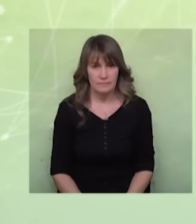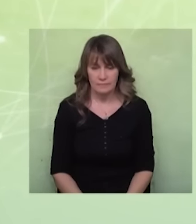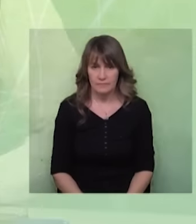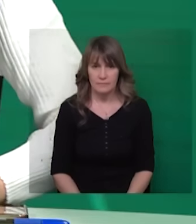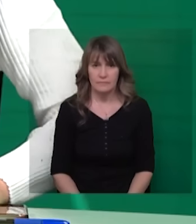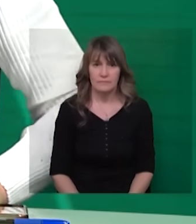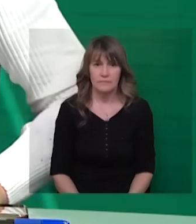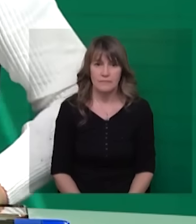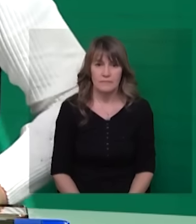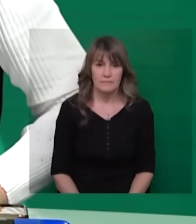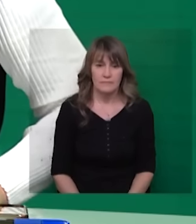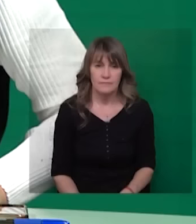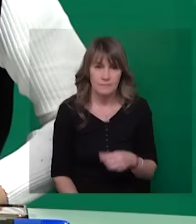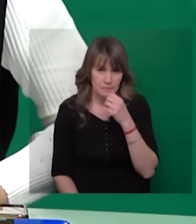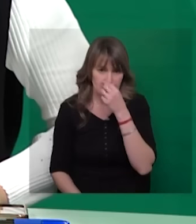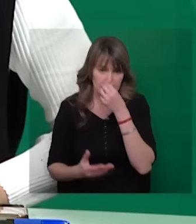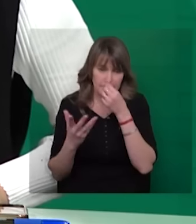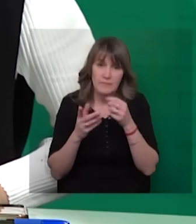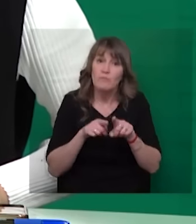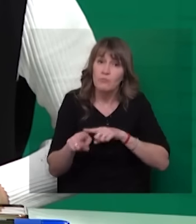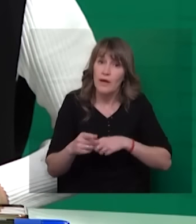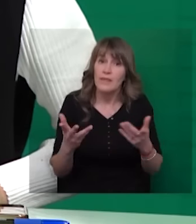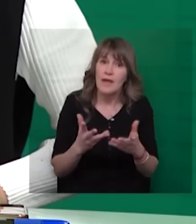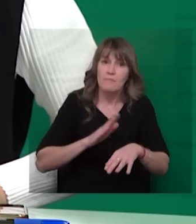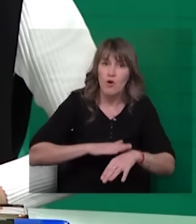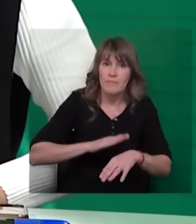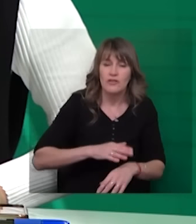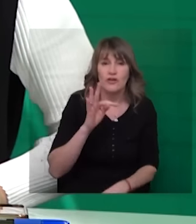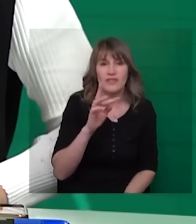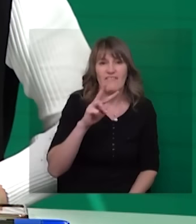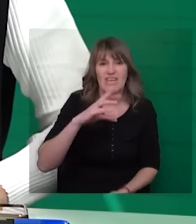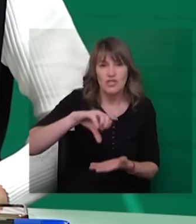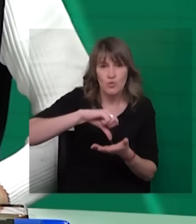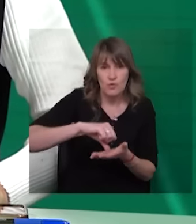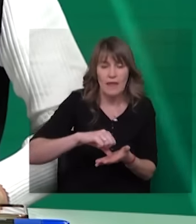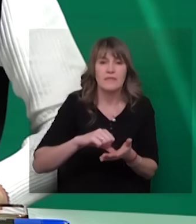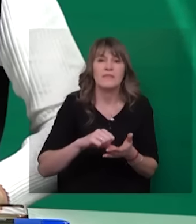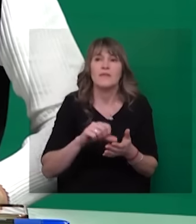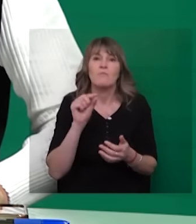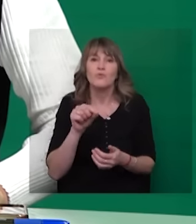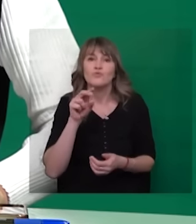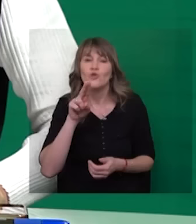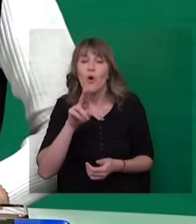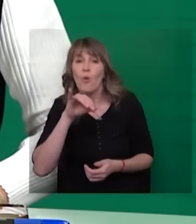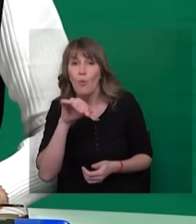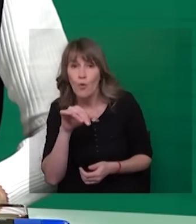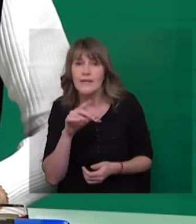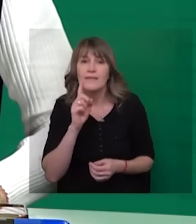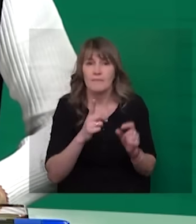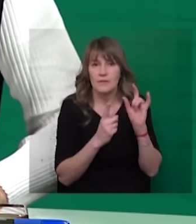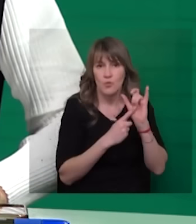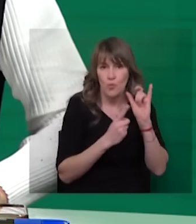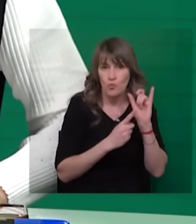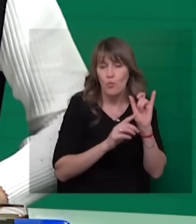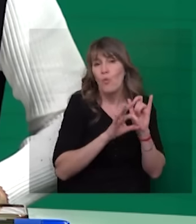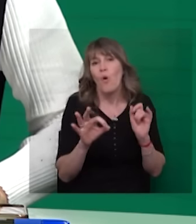equivocado nos pueden ver en vivo a través de tvci sudad punu y por YouTube y también nos pueden escuchar a través de la radio